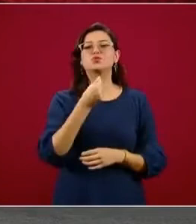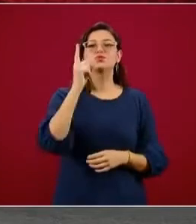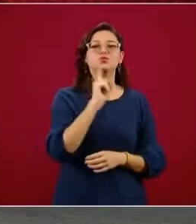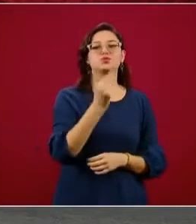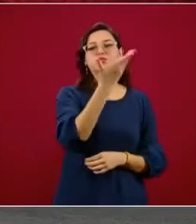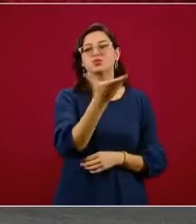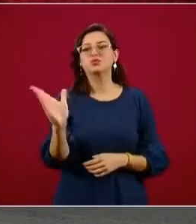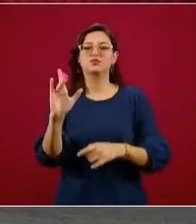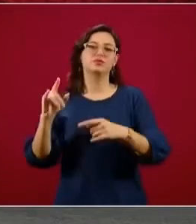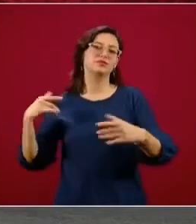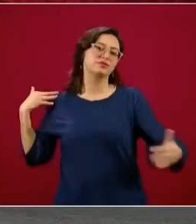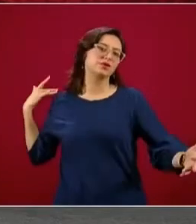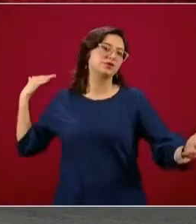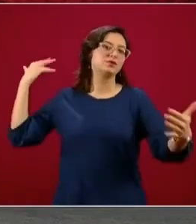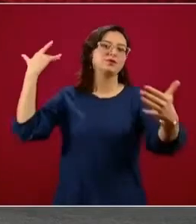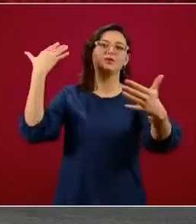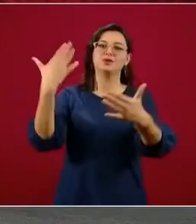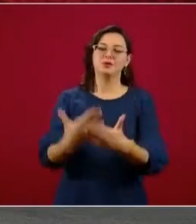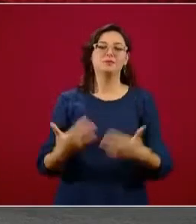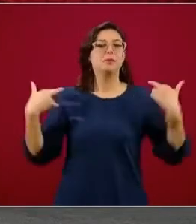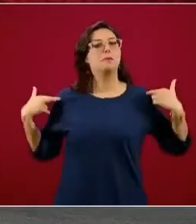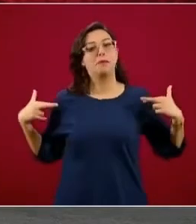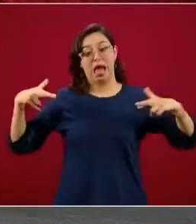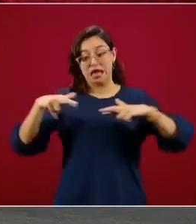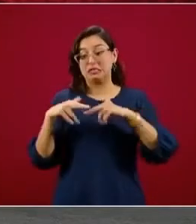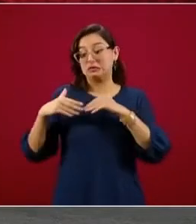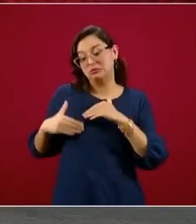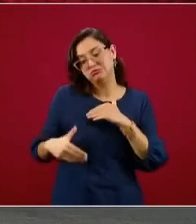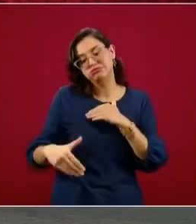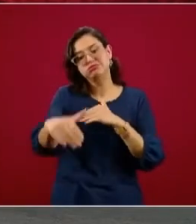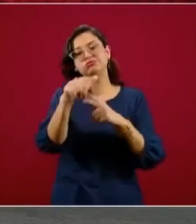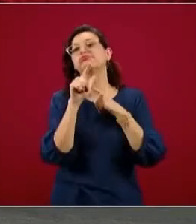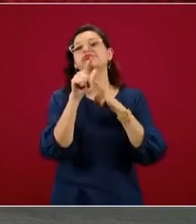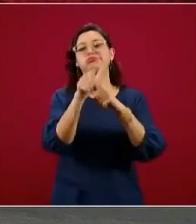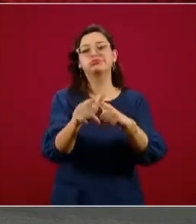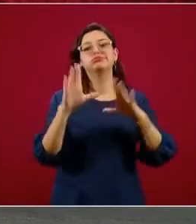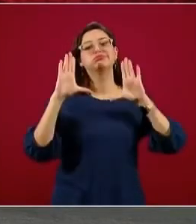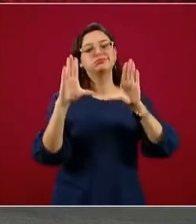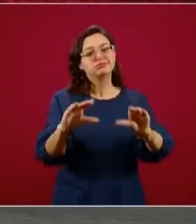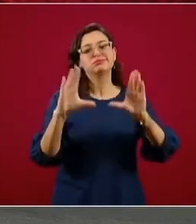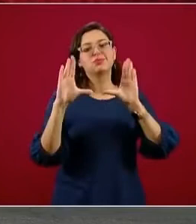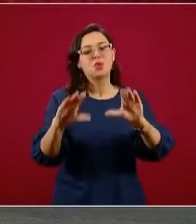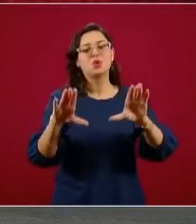maestros a lo largo de la vida, quienes lo son ahora y quienes siguen enseñándonos